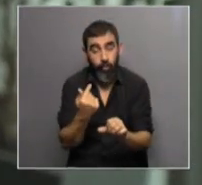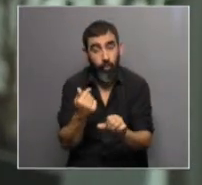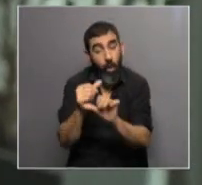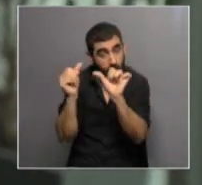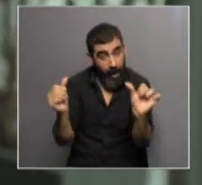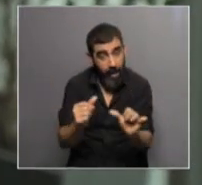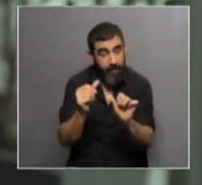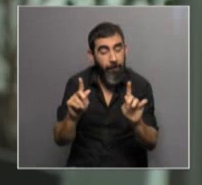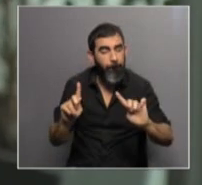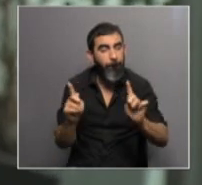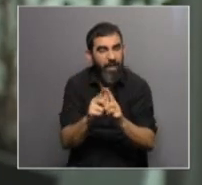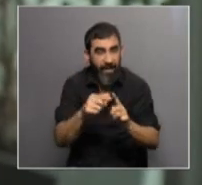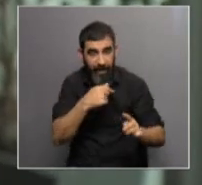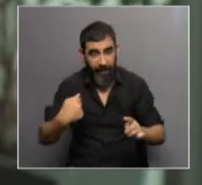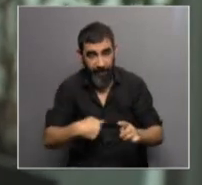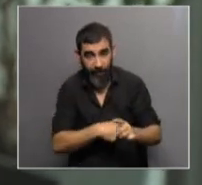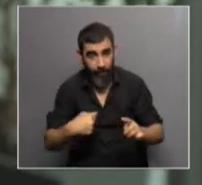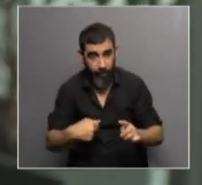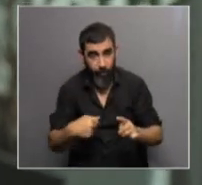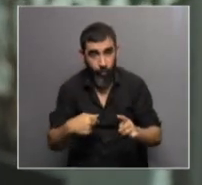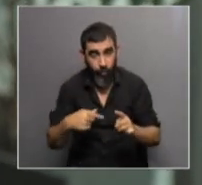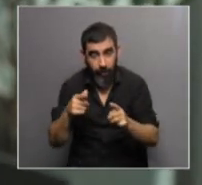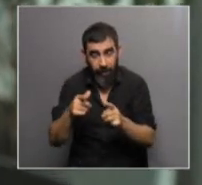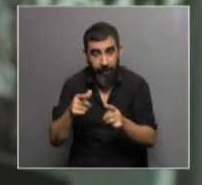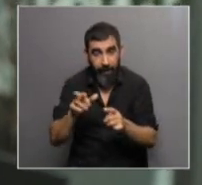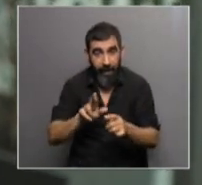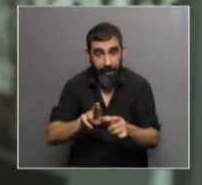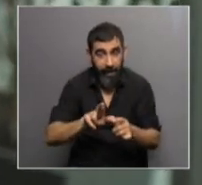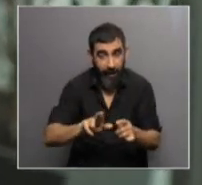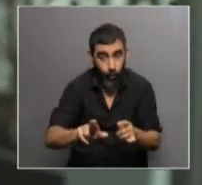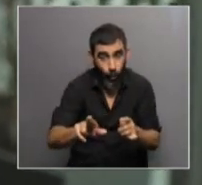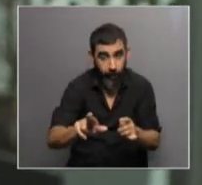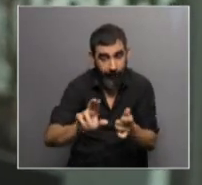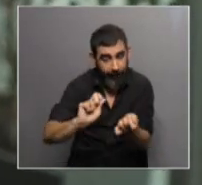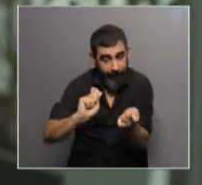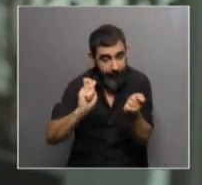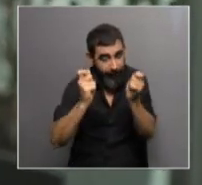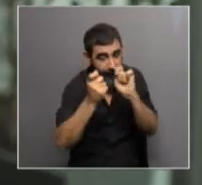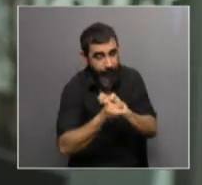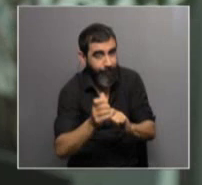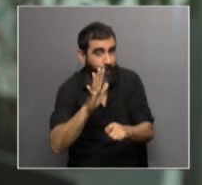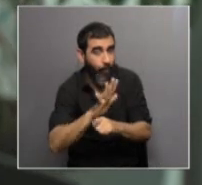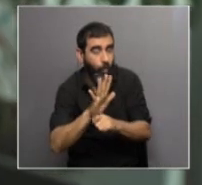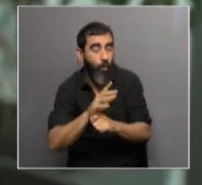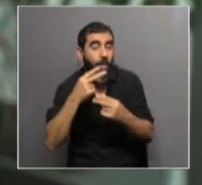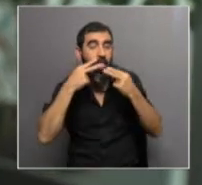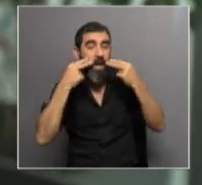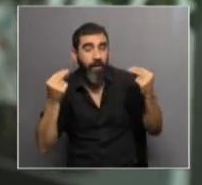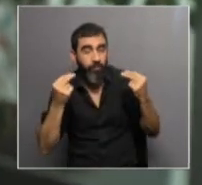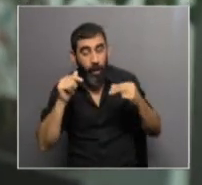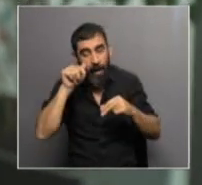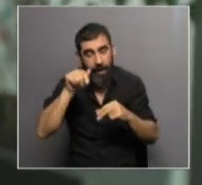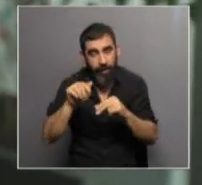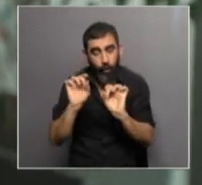mini intestinos marinos y los felicitamos es decir los hacemos que se transformen como si fuera un intestino de gato y ahí